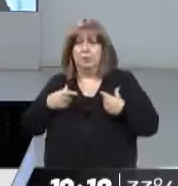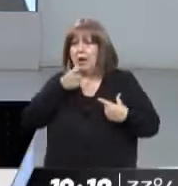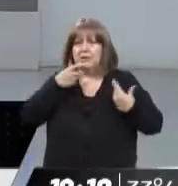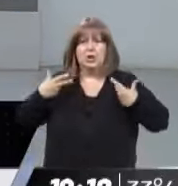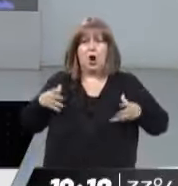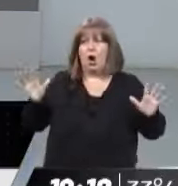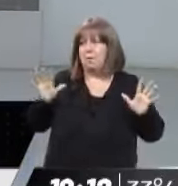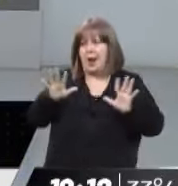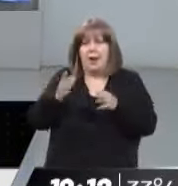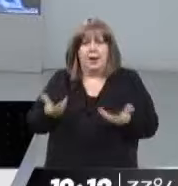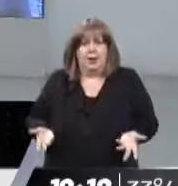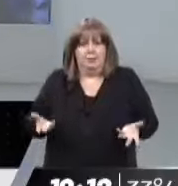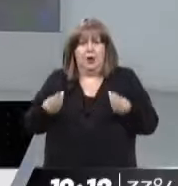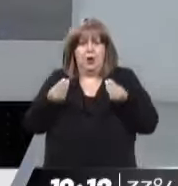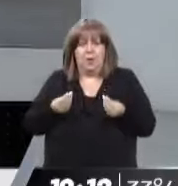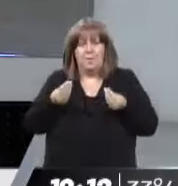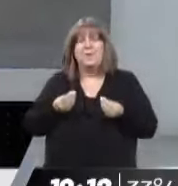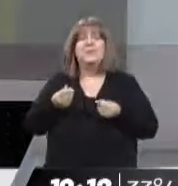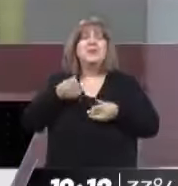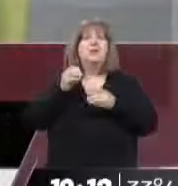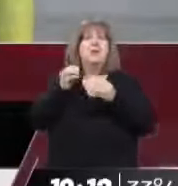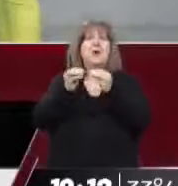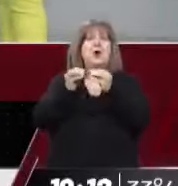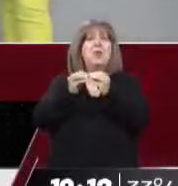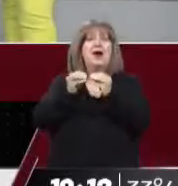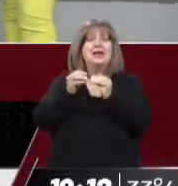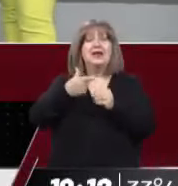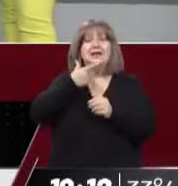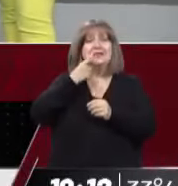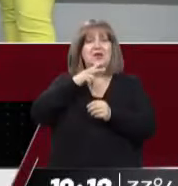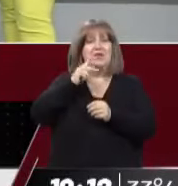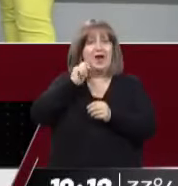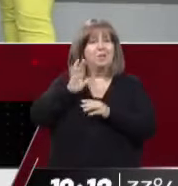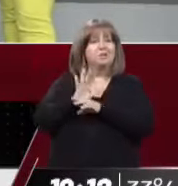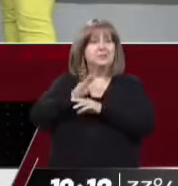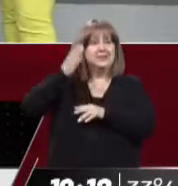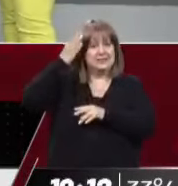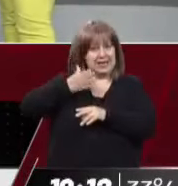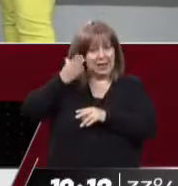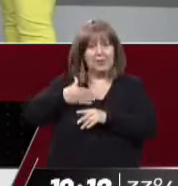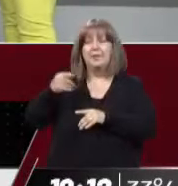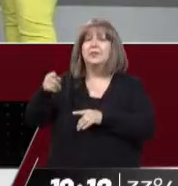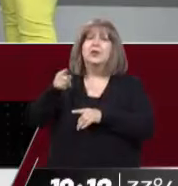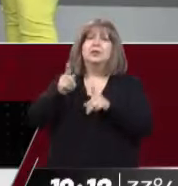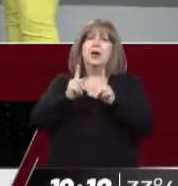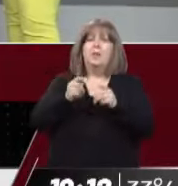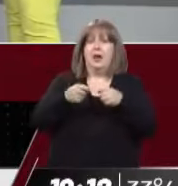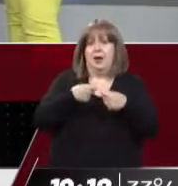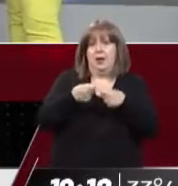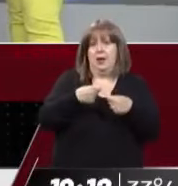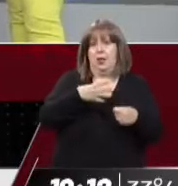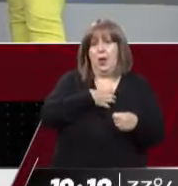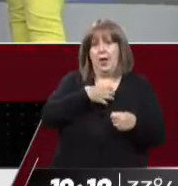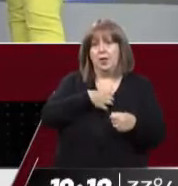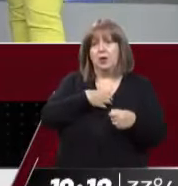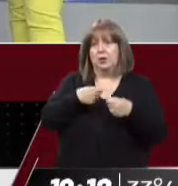lugar porque está Silvia Santos. Volvemos directamente a la realidad misma, ¿no? Lo que también los empresarios viven desde su sector con respecto a los precios